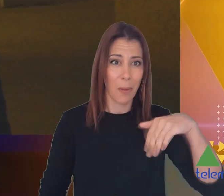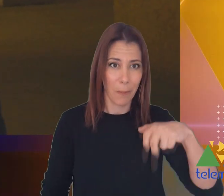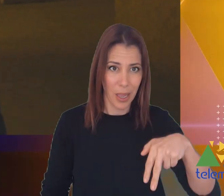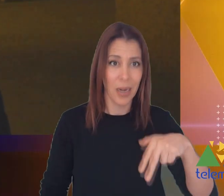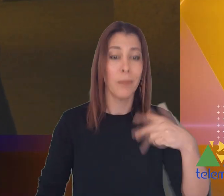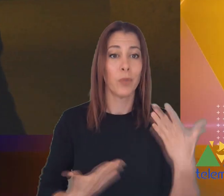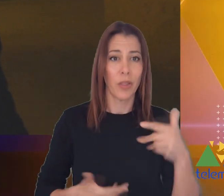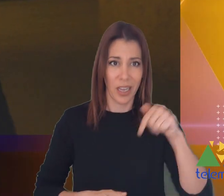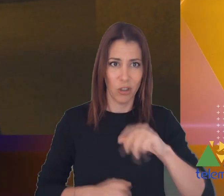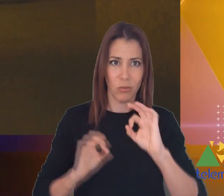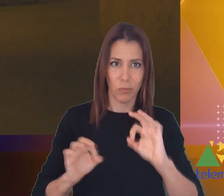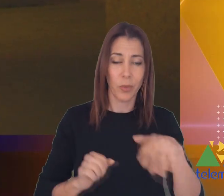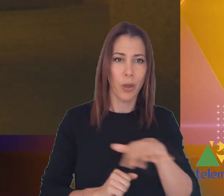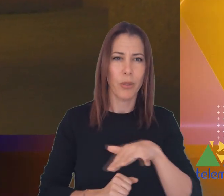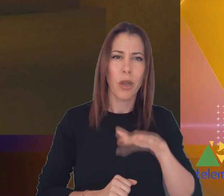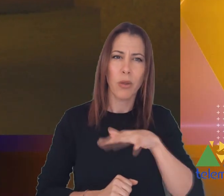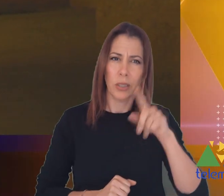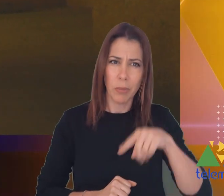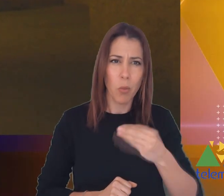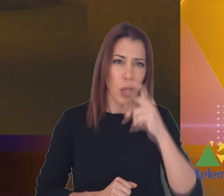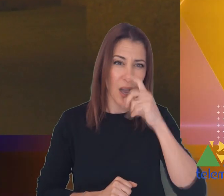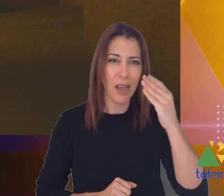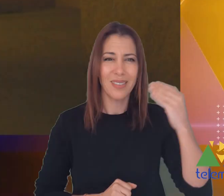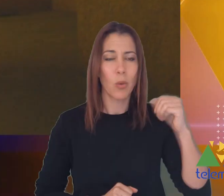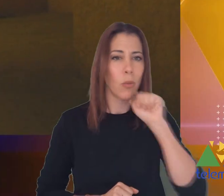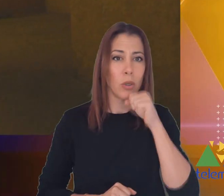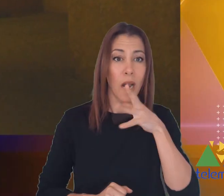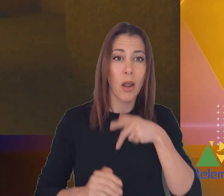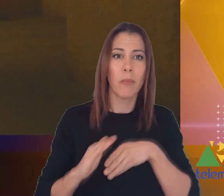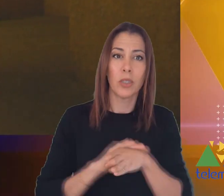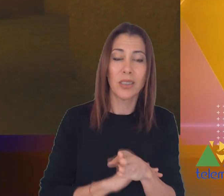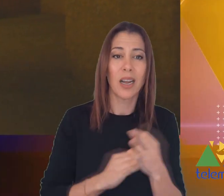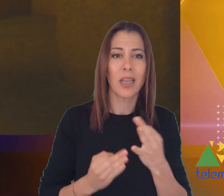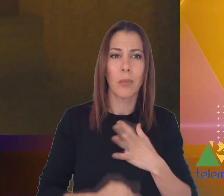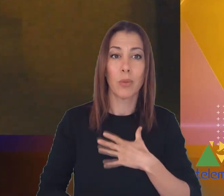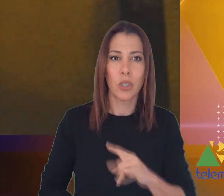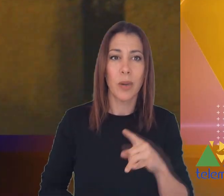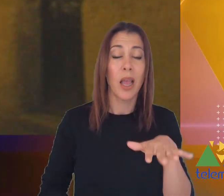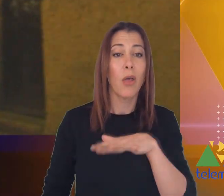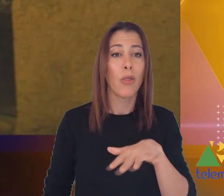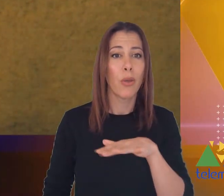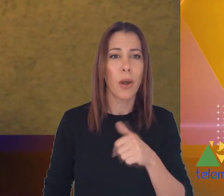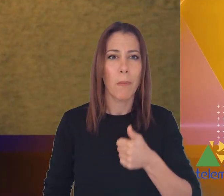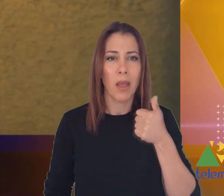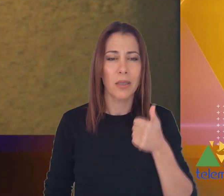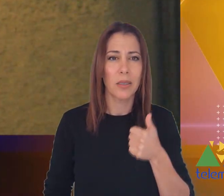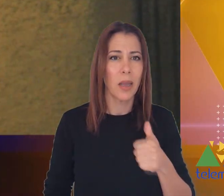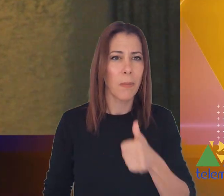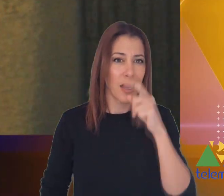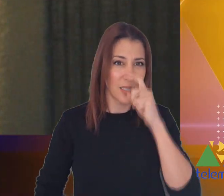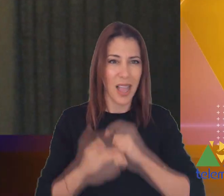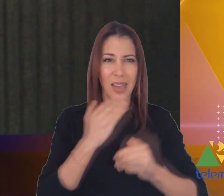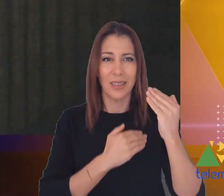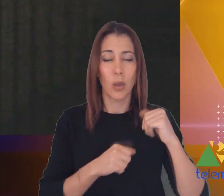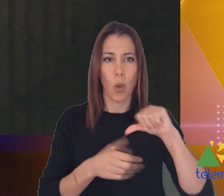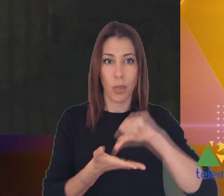que tenemos en esta zona, también es una de las zonas más antiguas de Motril, y ahora vamos a entrar posiblemente en la zona más antigua de la